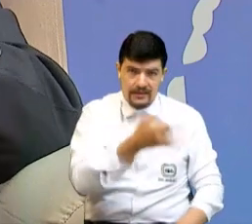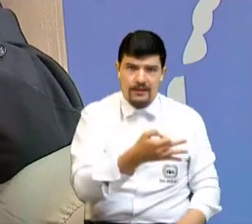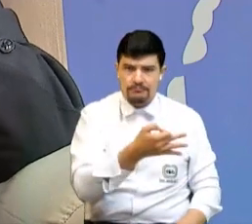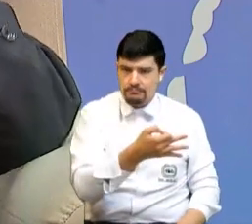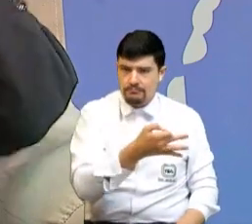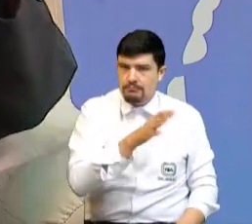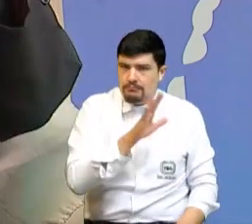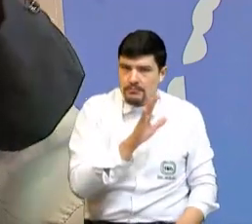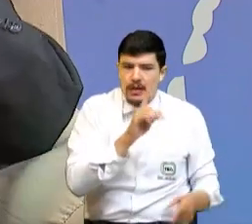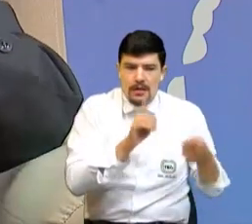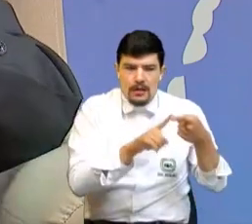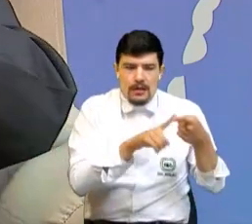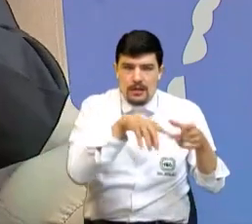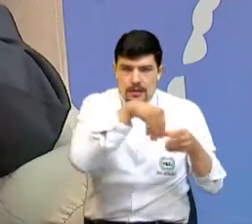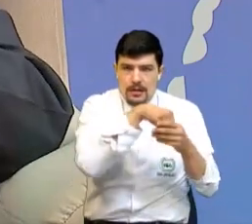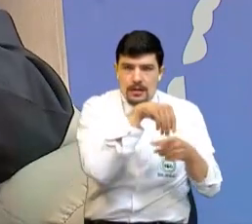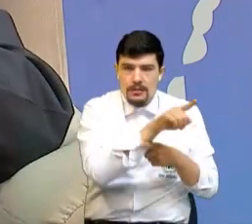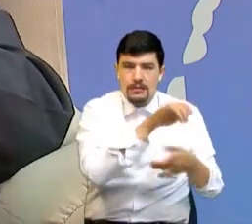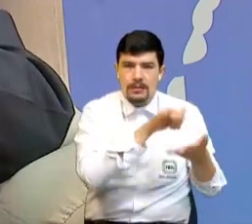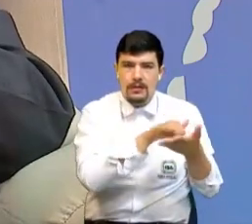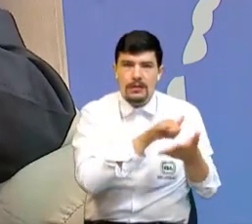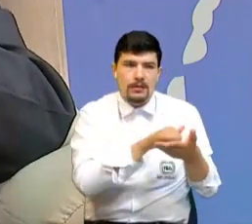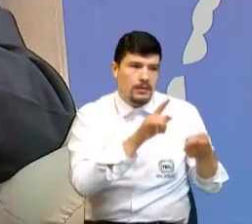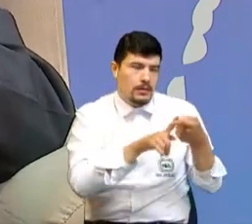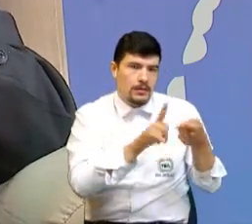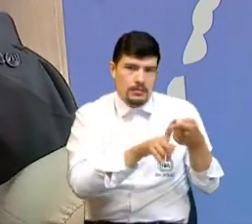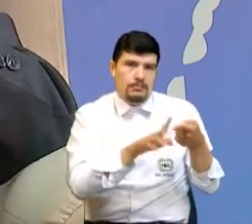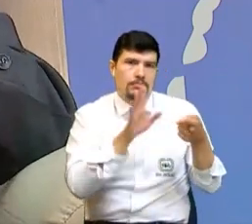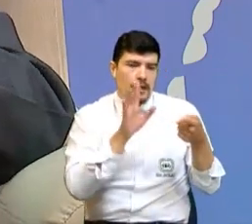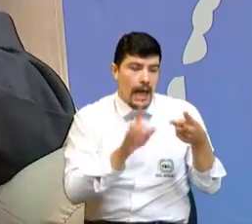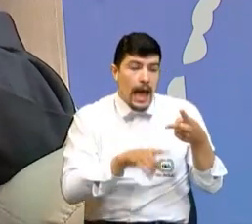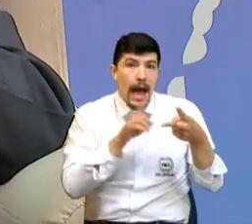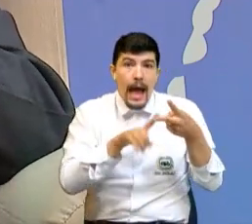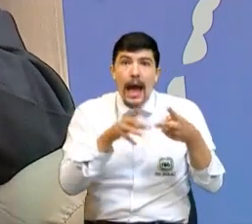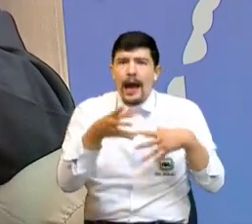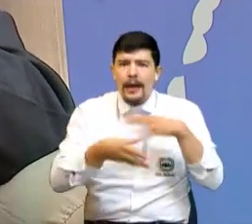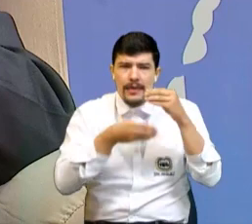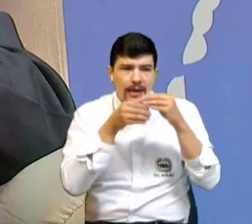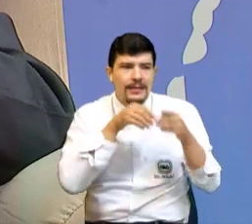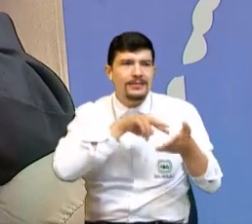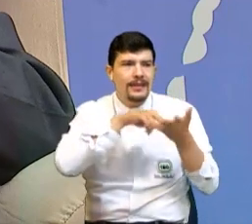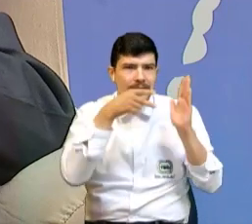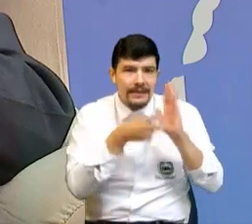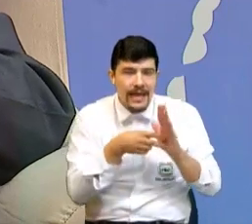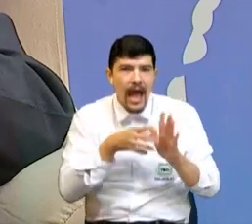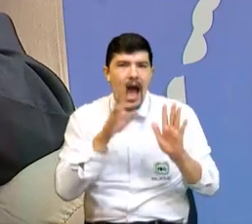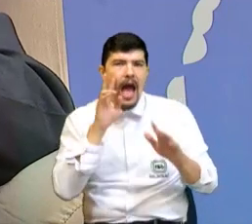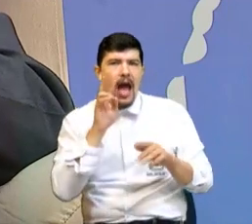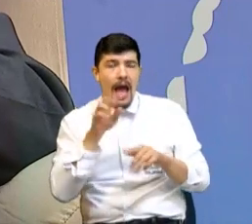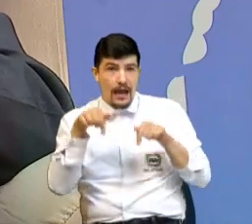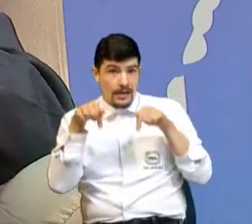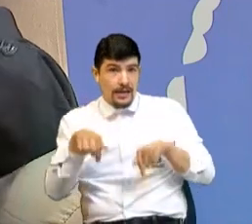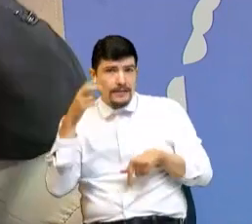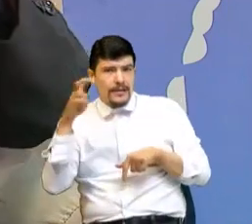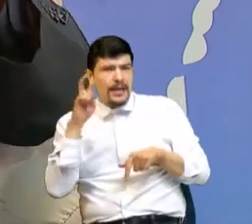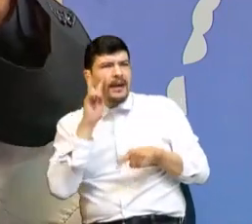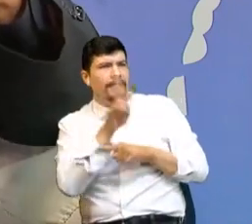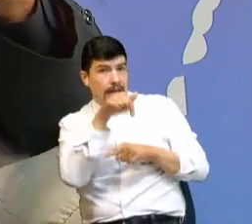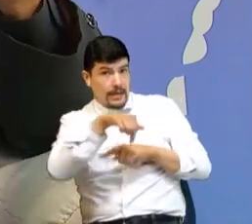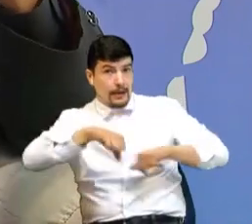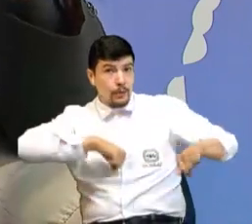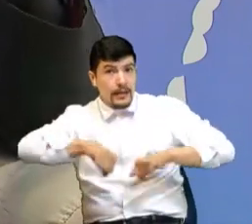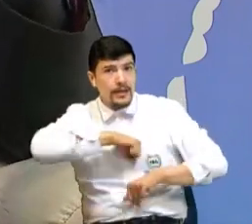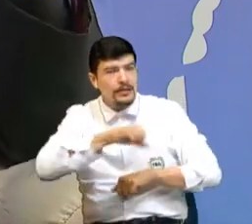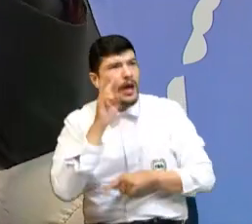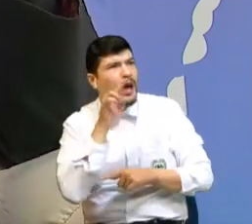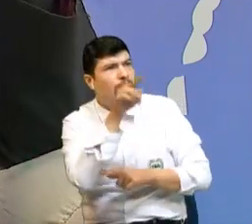ser catalogada dentro de lo forense como fuente no formal y ello indicaría que se podría dar inicio a la acción penal y que